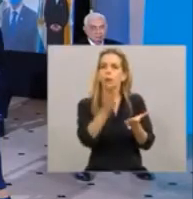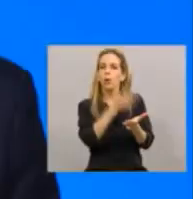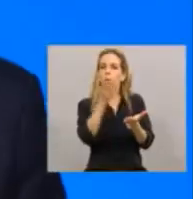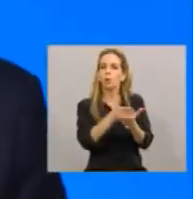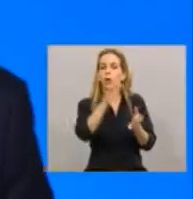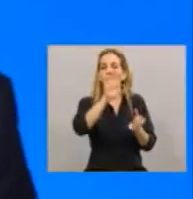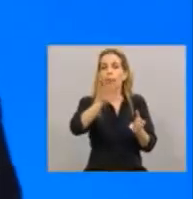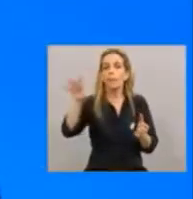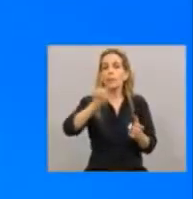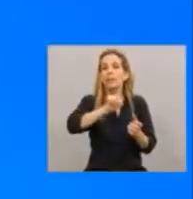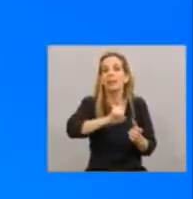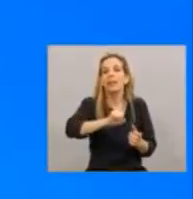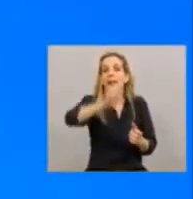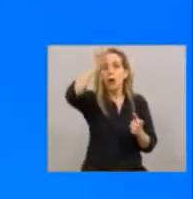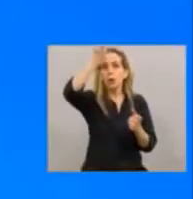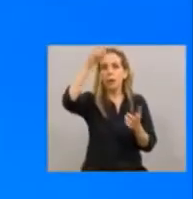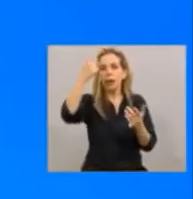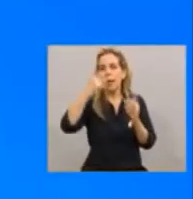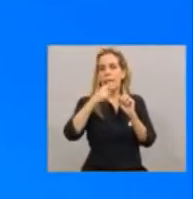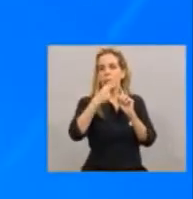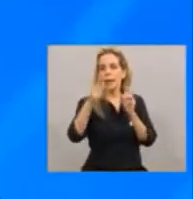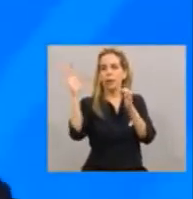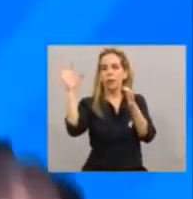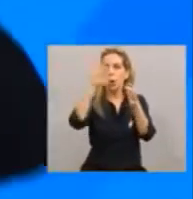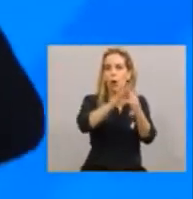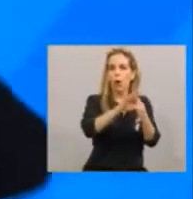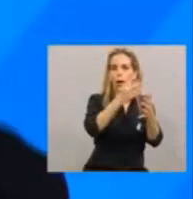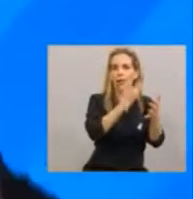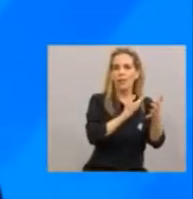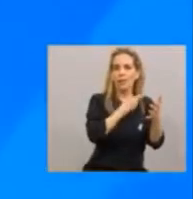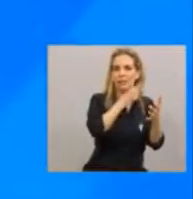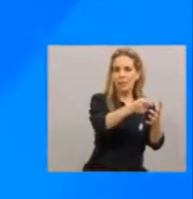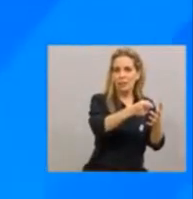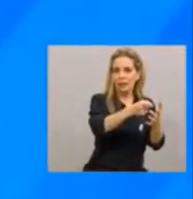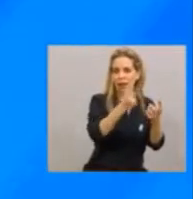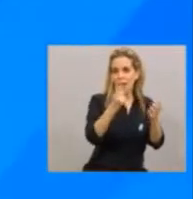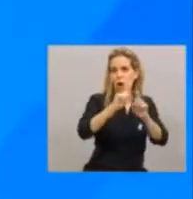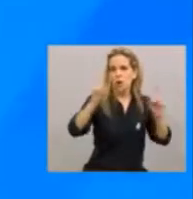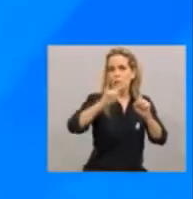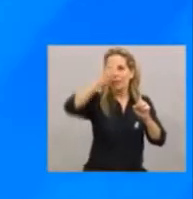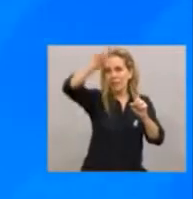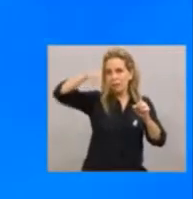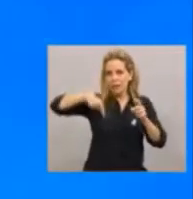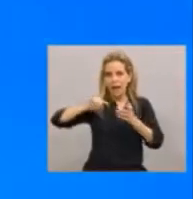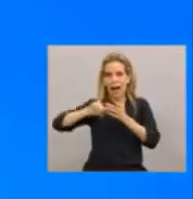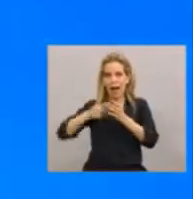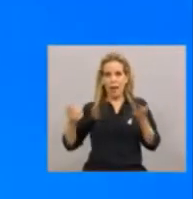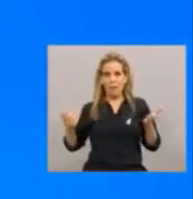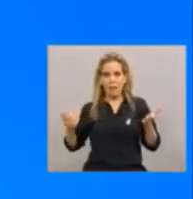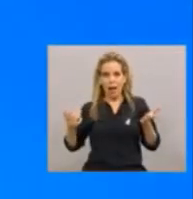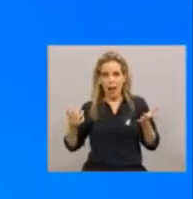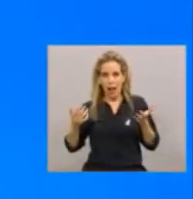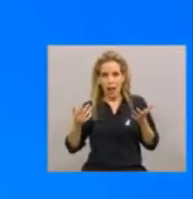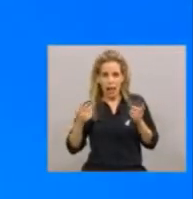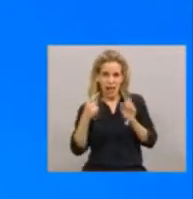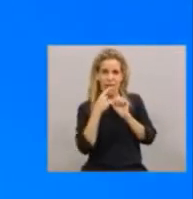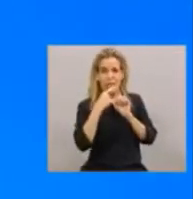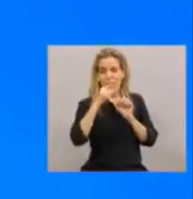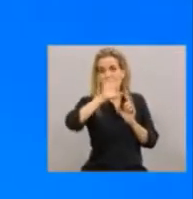al puerto de buenos aires se haga por alguno de esos puertos que la hidrovía hoy ofrece